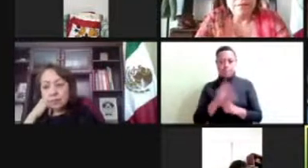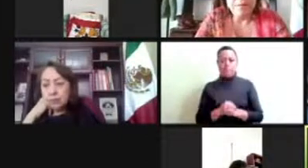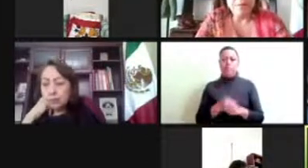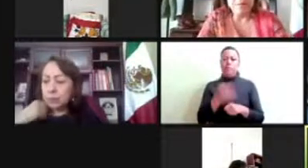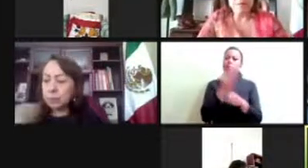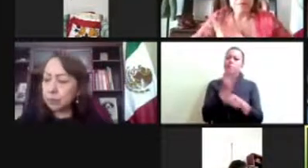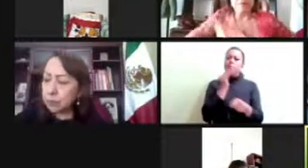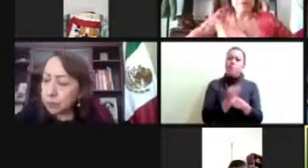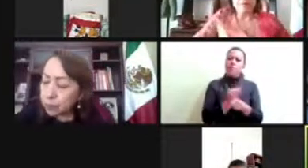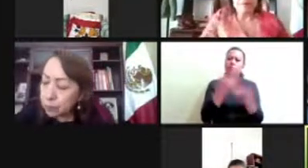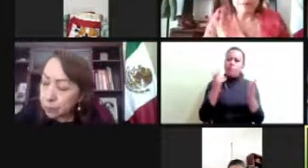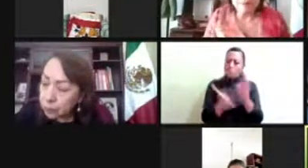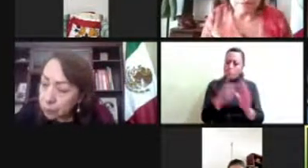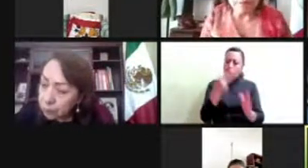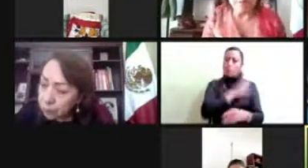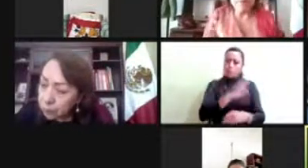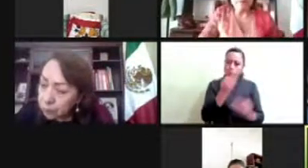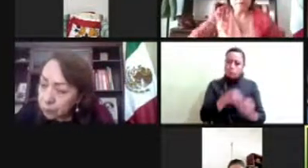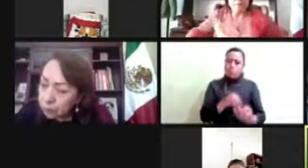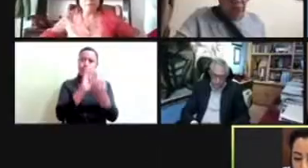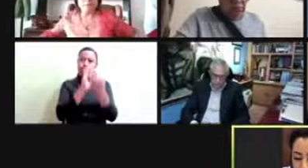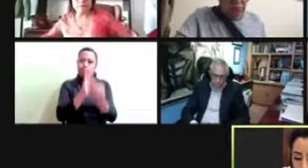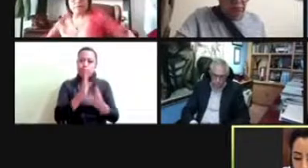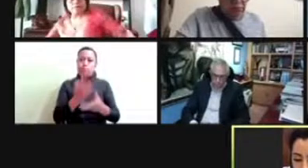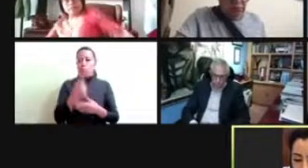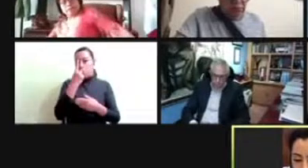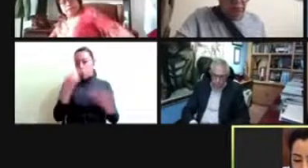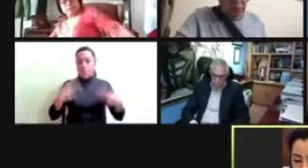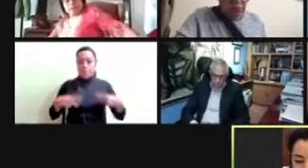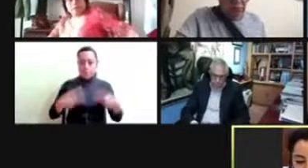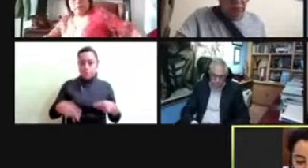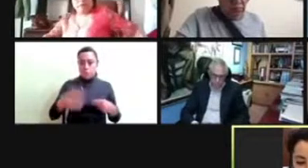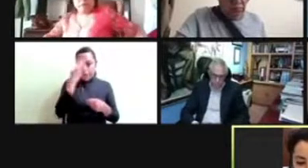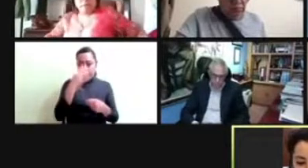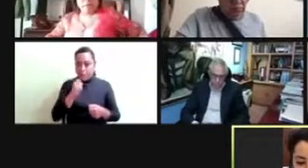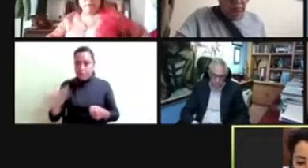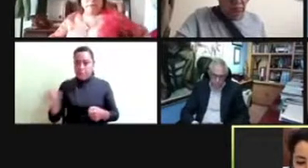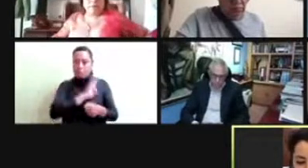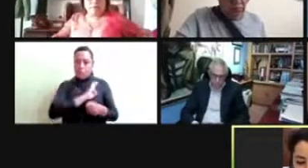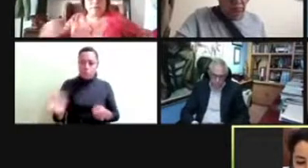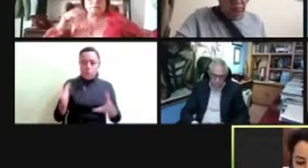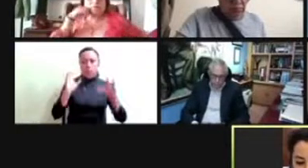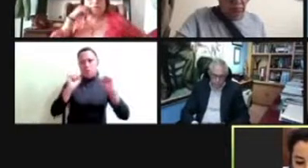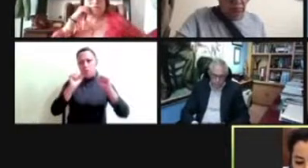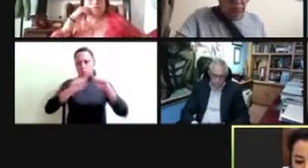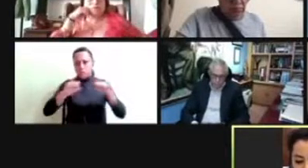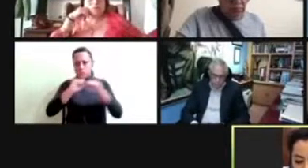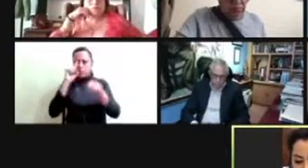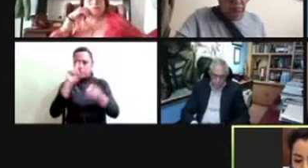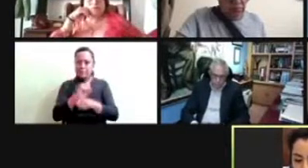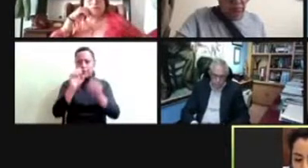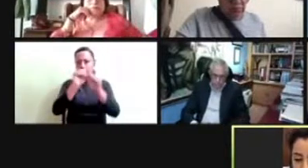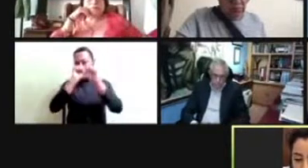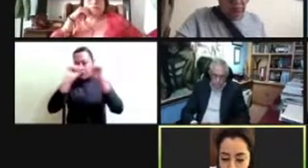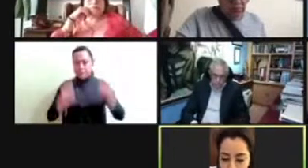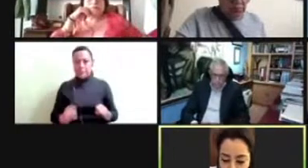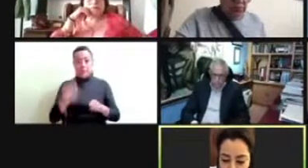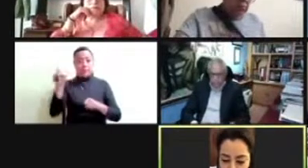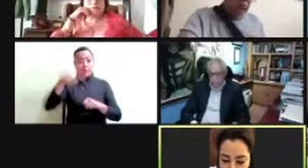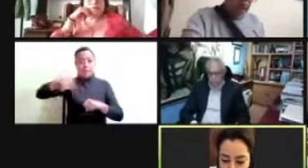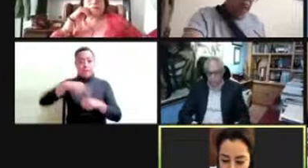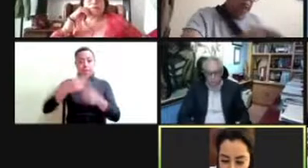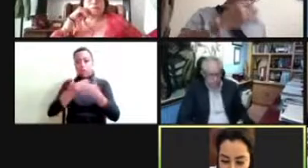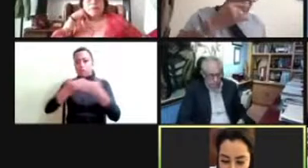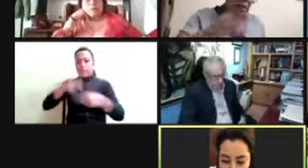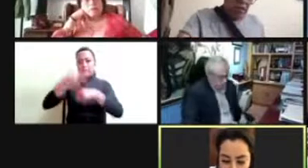la capacidad de un individuo, familia, comunidad, sociedad o sistema potencialmente expuestos a un peligro o riesgo para